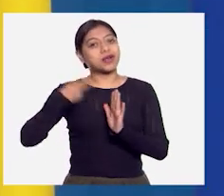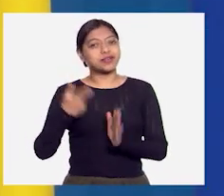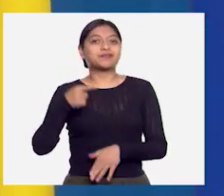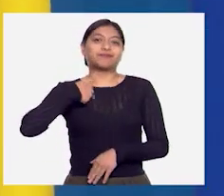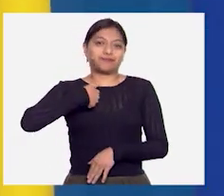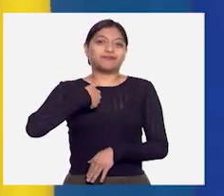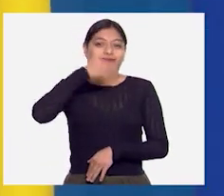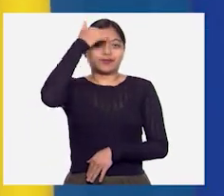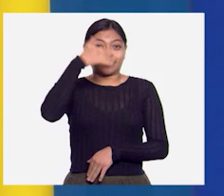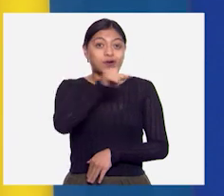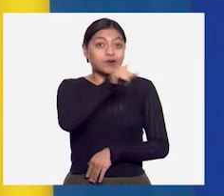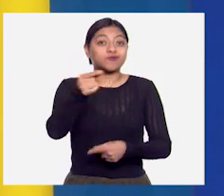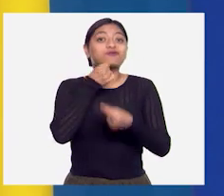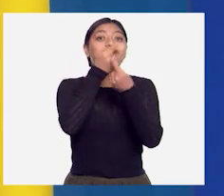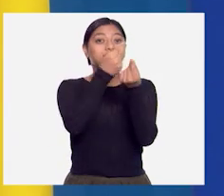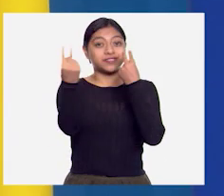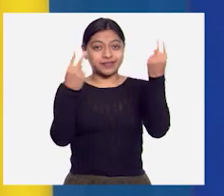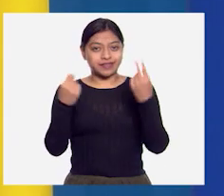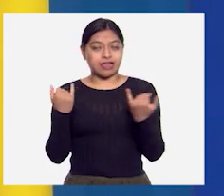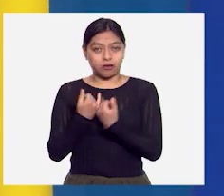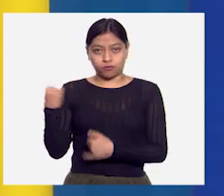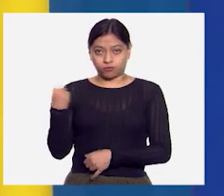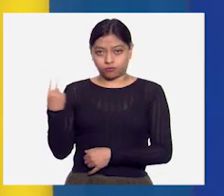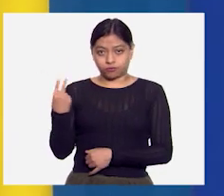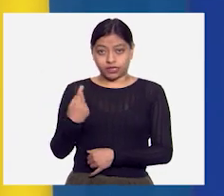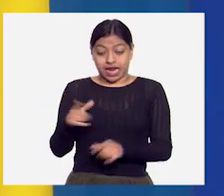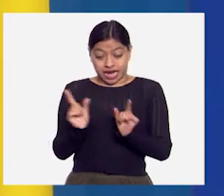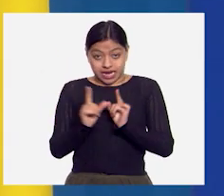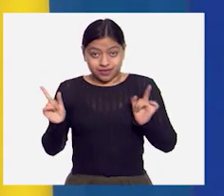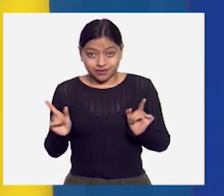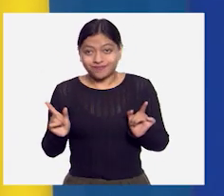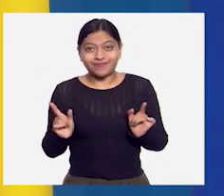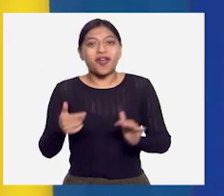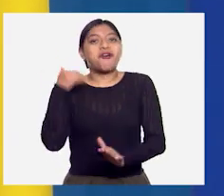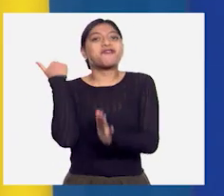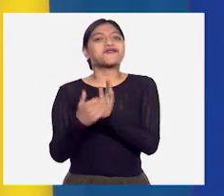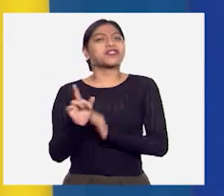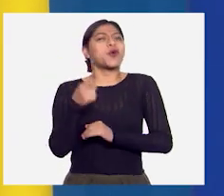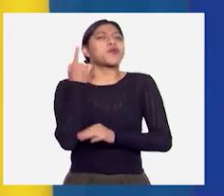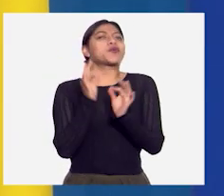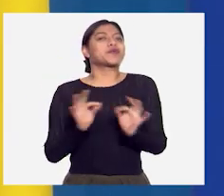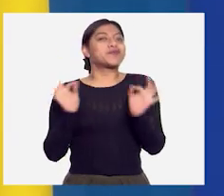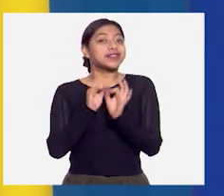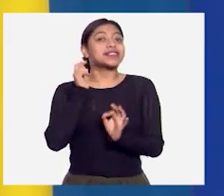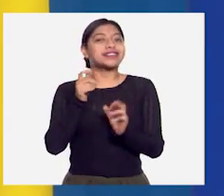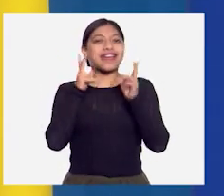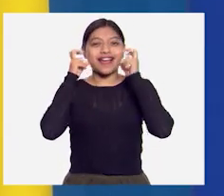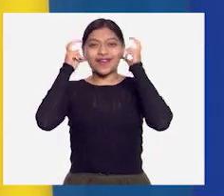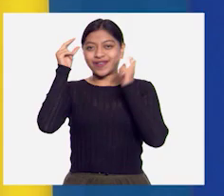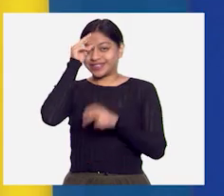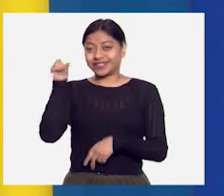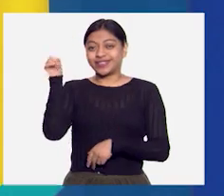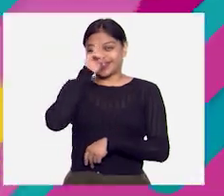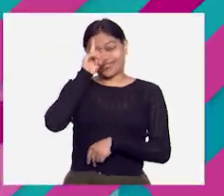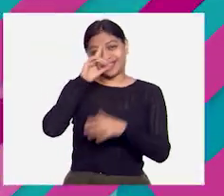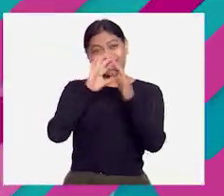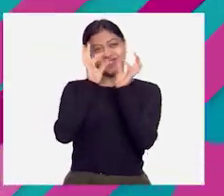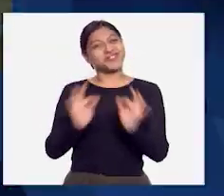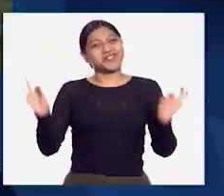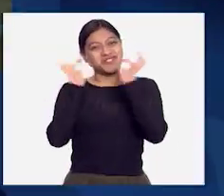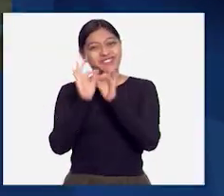sé que tanto los niños como nosotras no estamos tan listos porque nos falta ir con Ajo Listo, quien nos tiene un consejo muy importante.